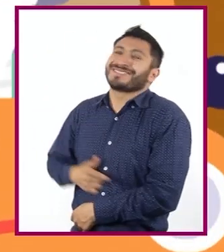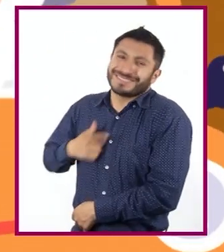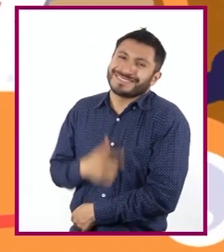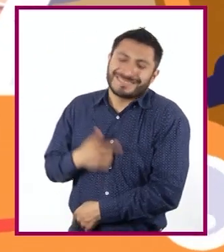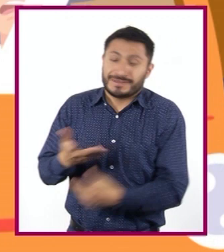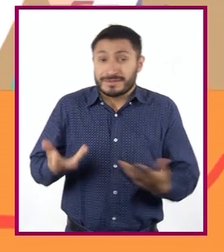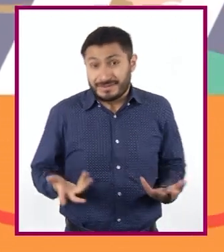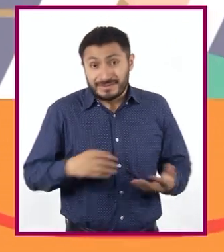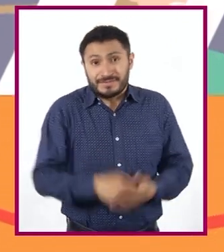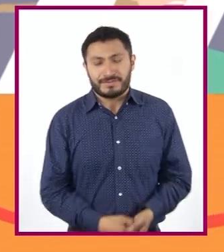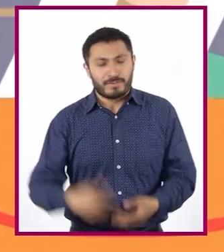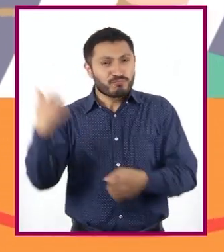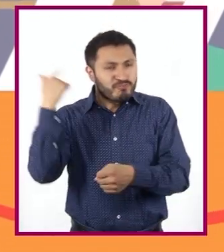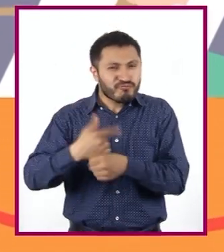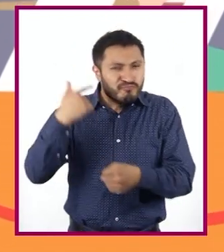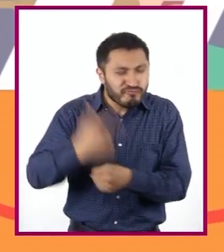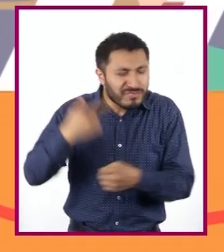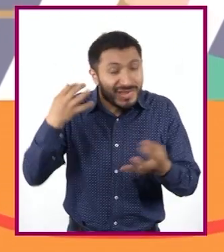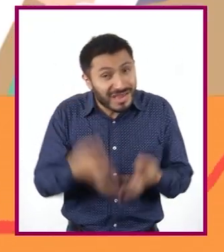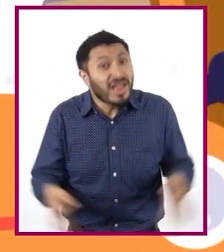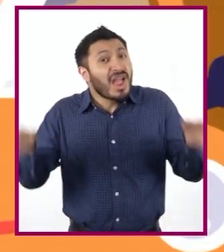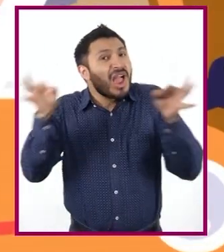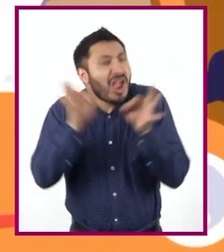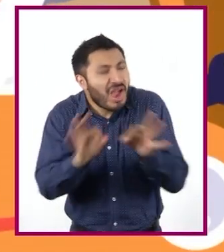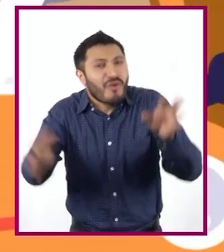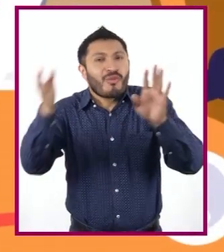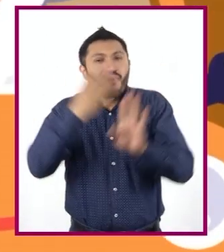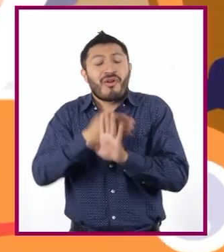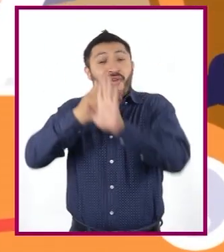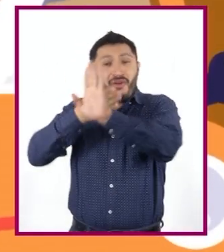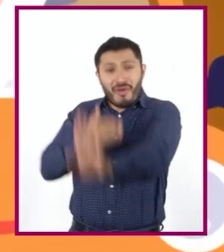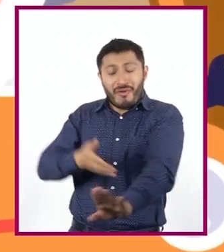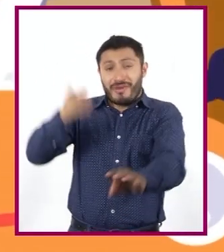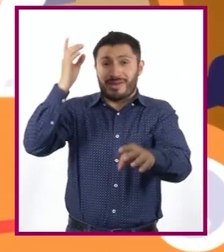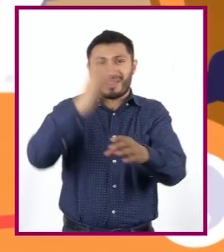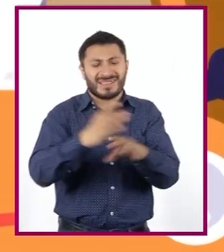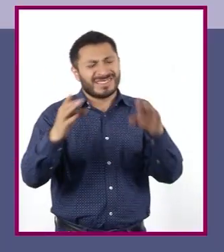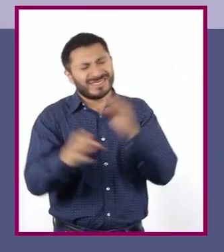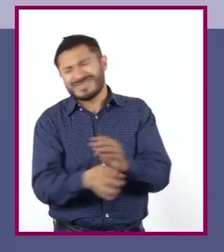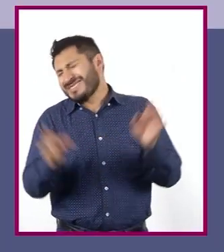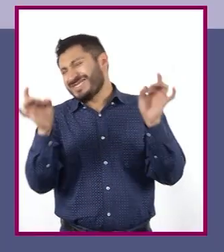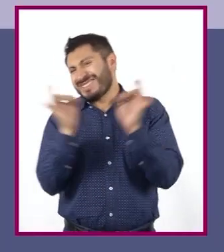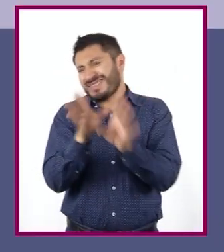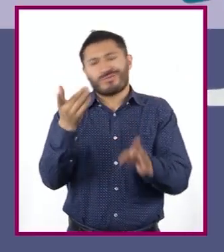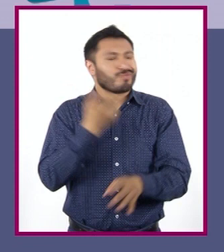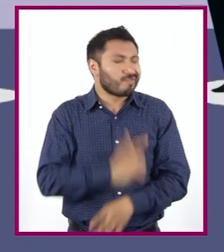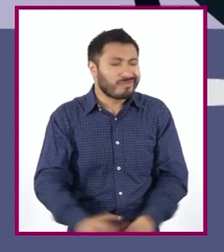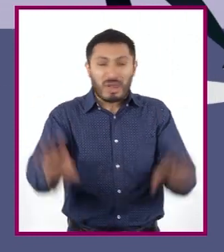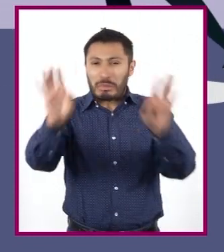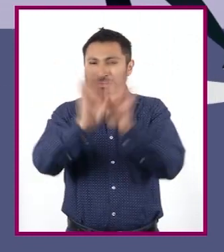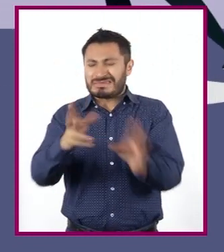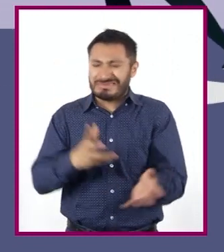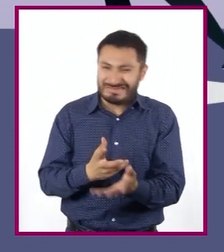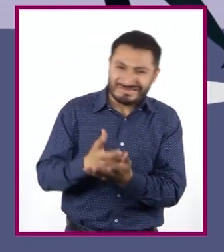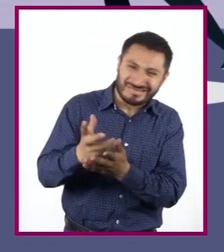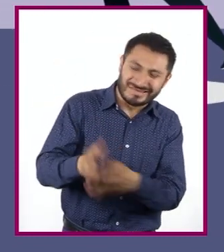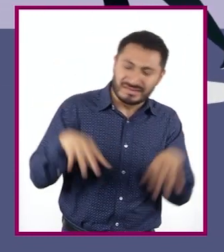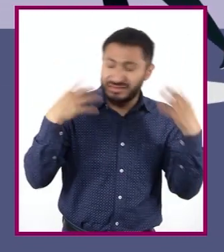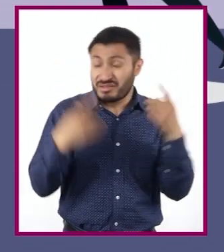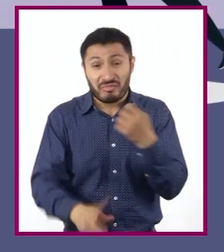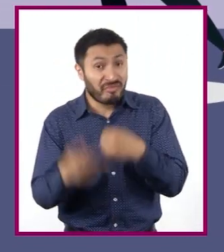de la lectura inicia con los primeros movimientos. Tomar un libro que nos interese, observarlo,